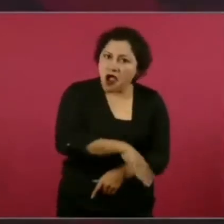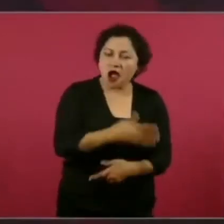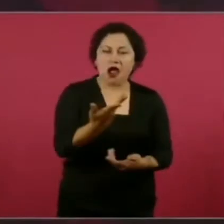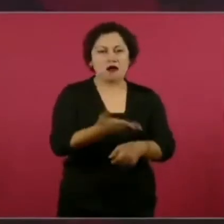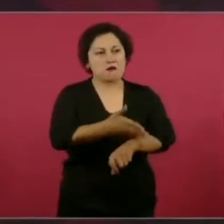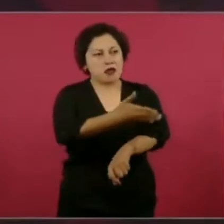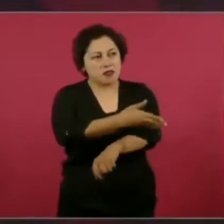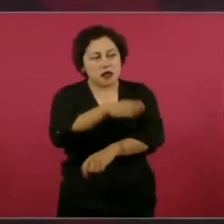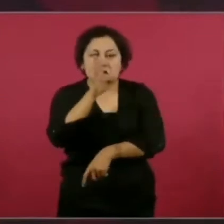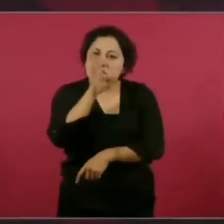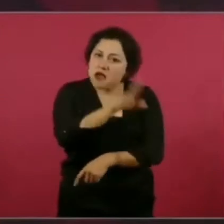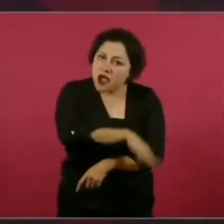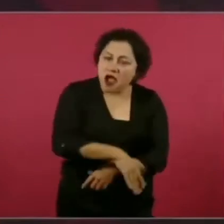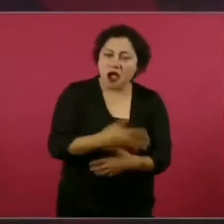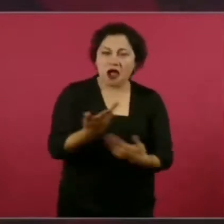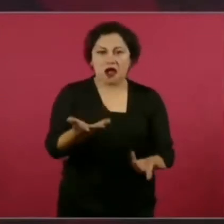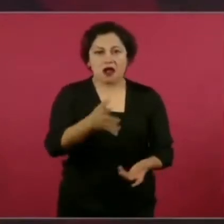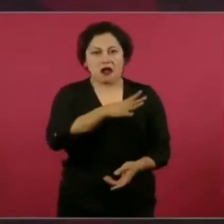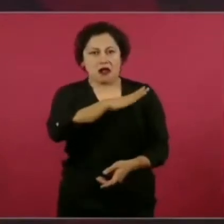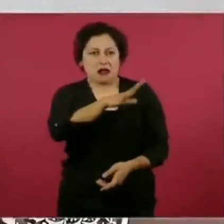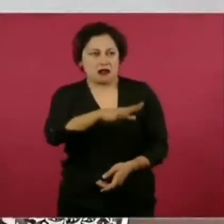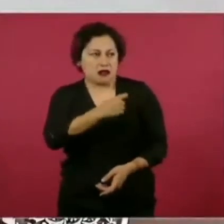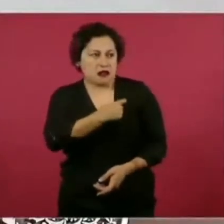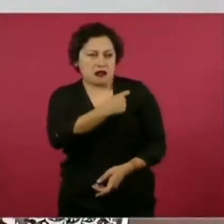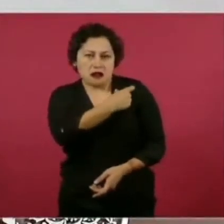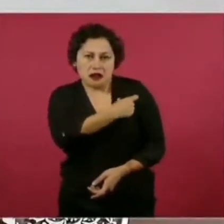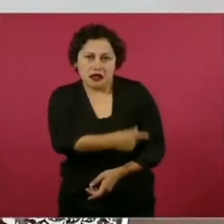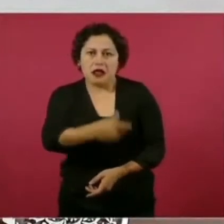del general Lázaro Cárdenas.